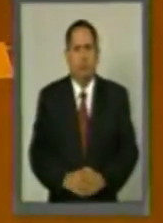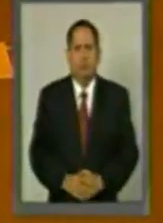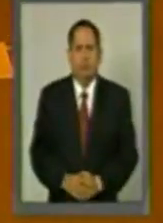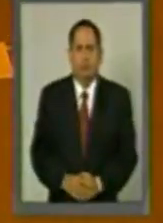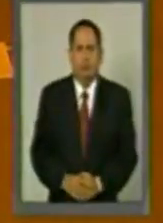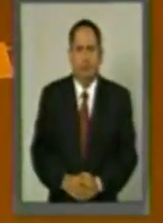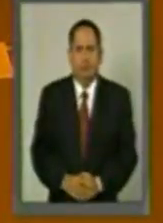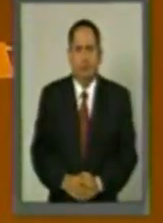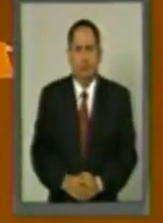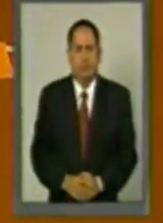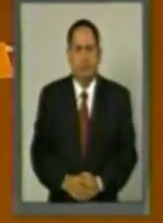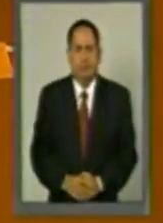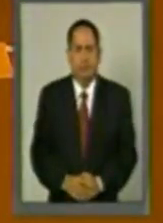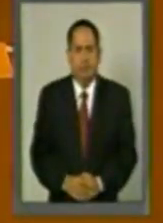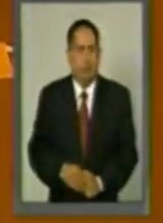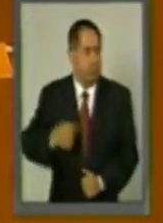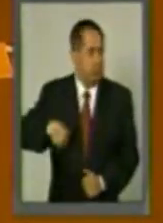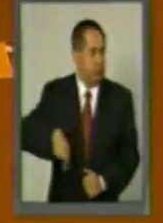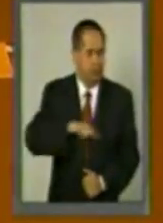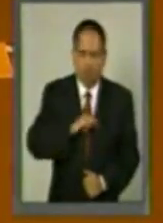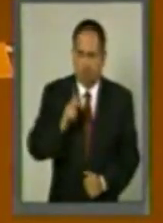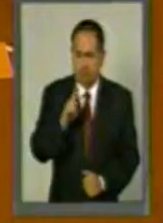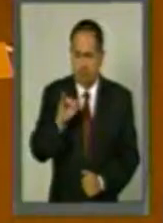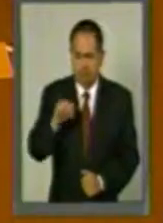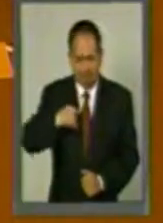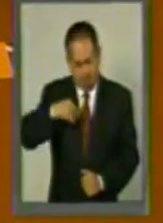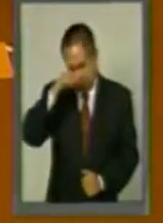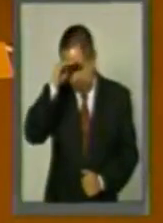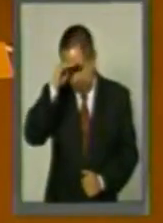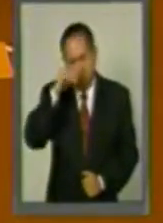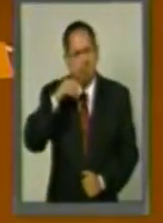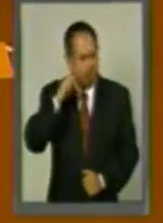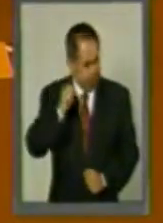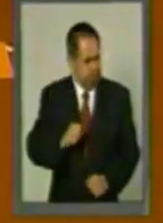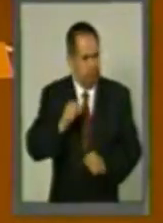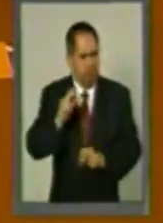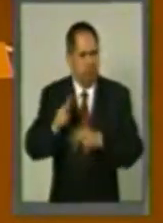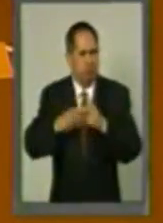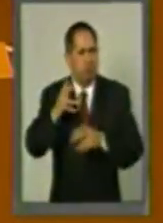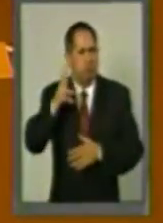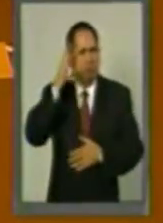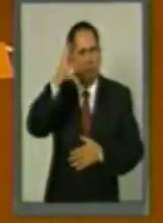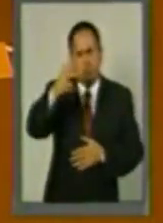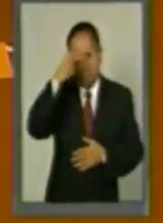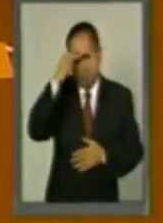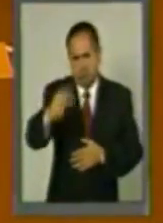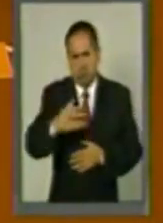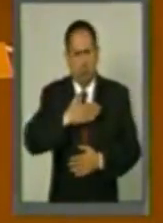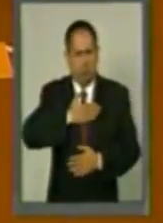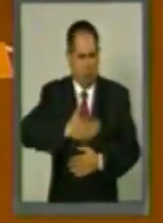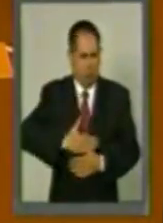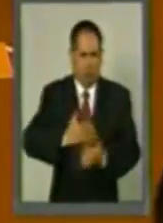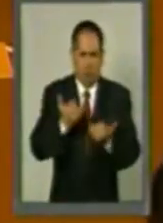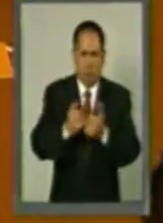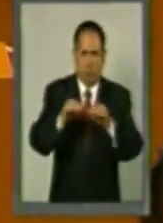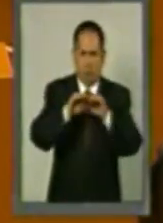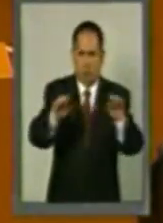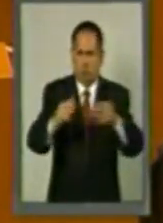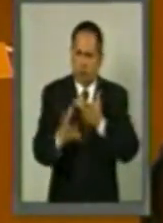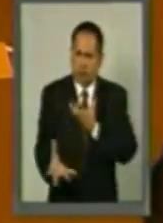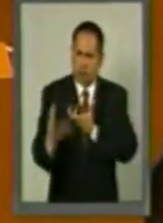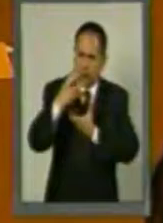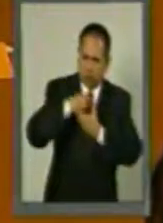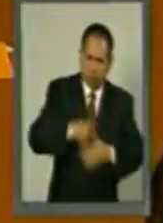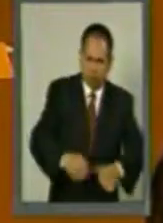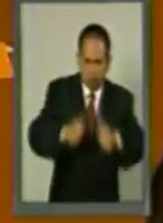Lo hacemos en la confianza de alcanzar un México más justo, igualitario, incluyente y